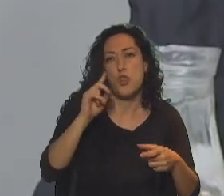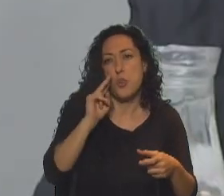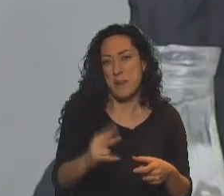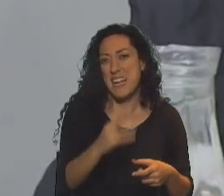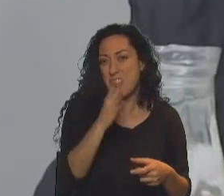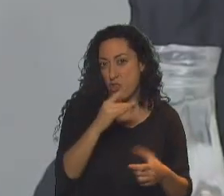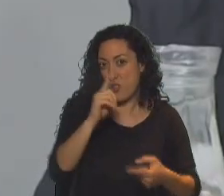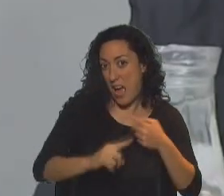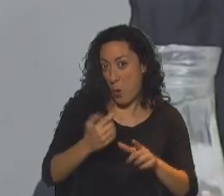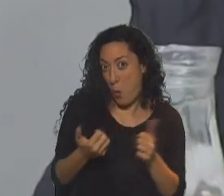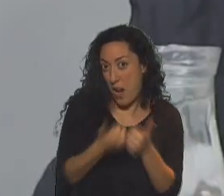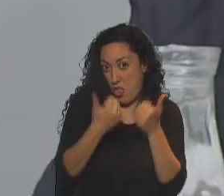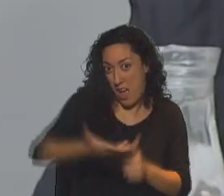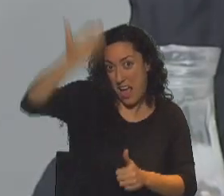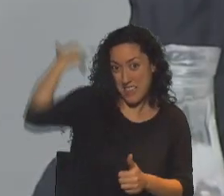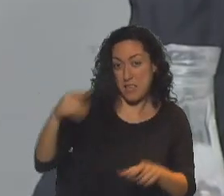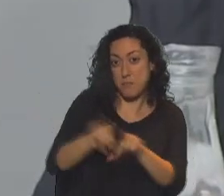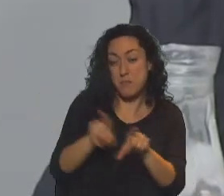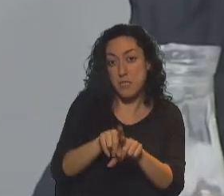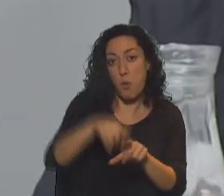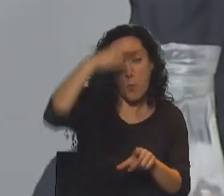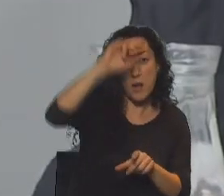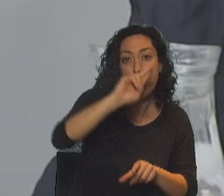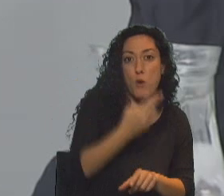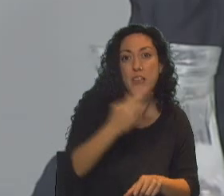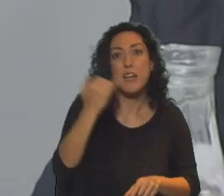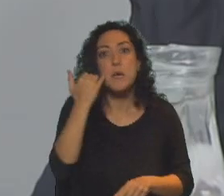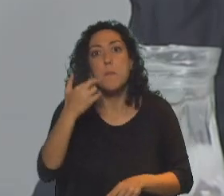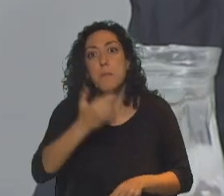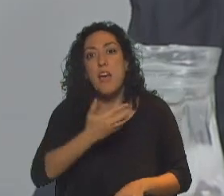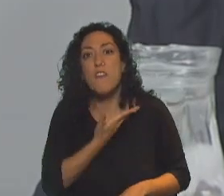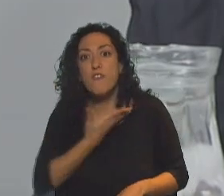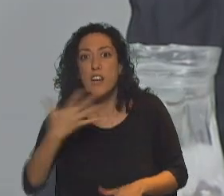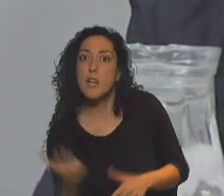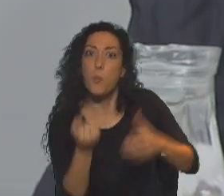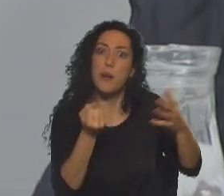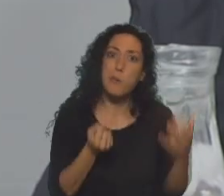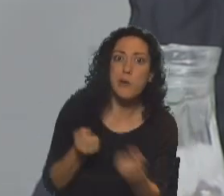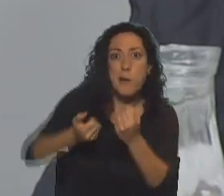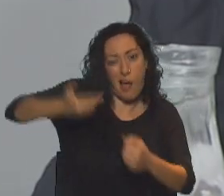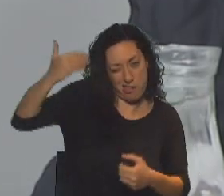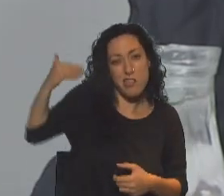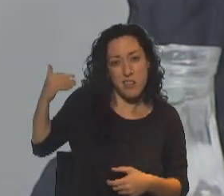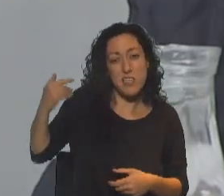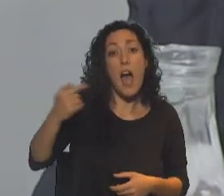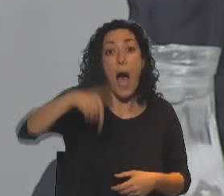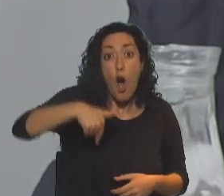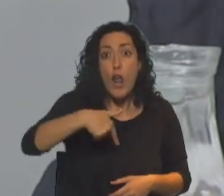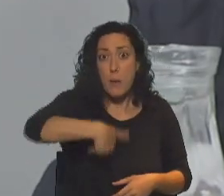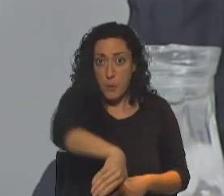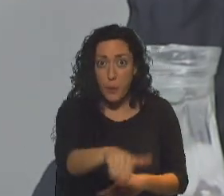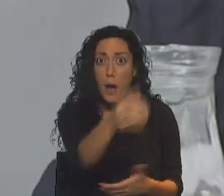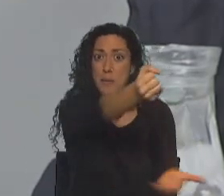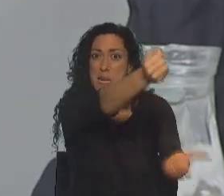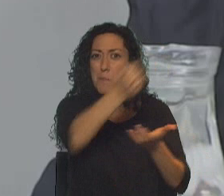2014, cuando recuperamos YPF y Vaca Muerta, y ellos van a hacer una inversión muy importante en la Argentina